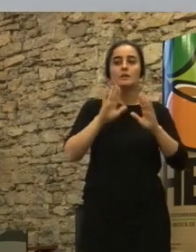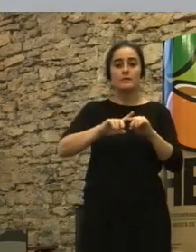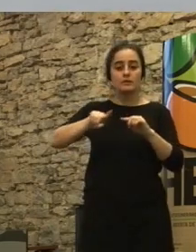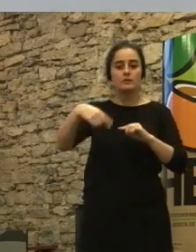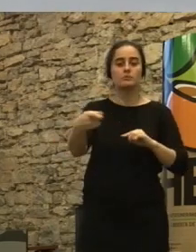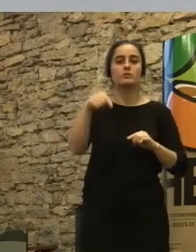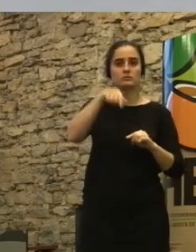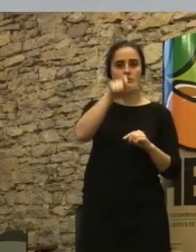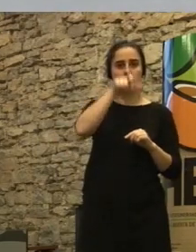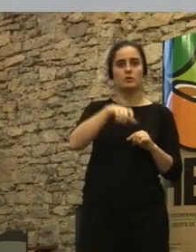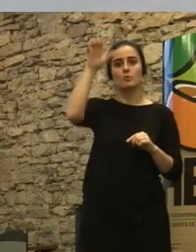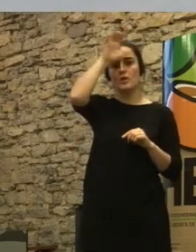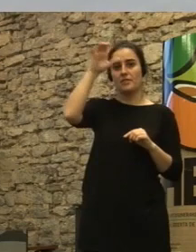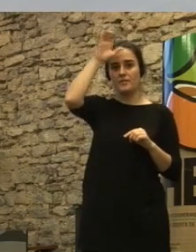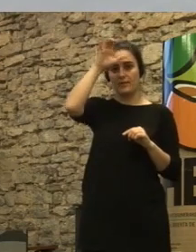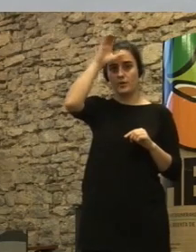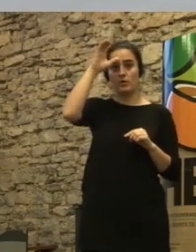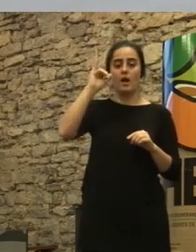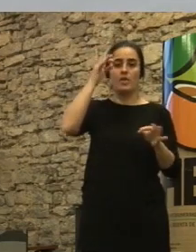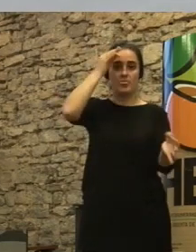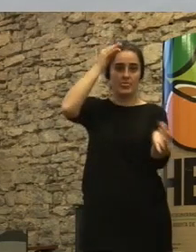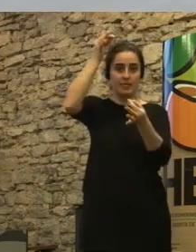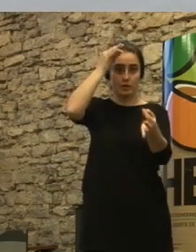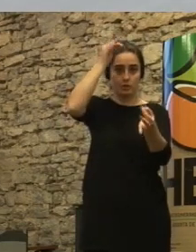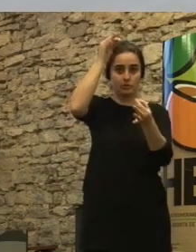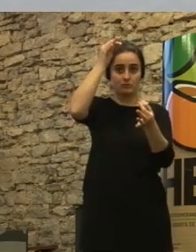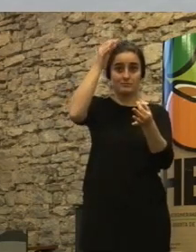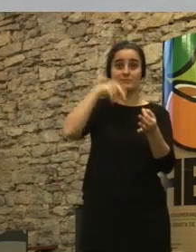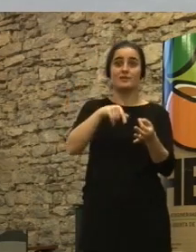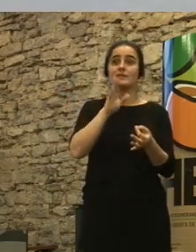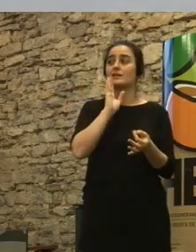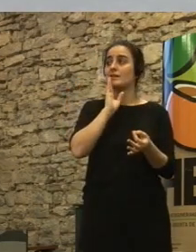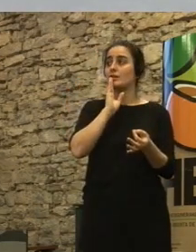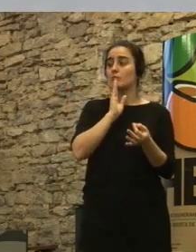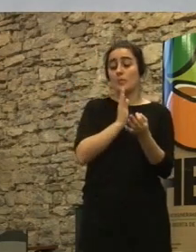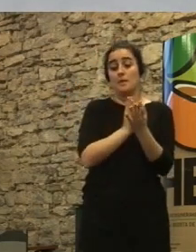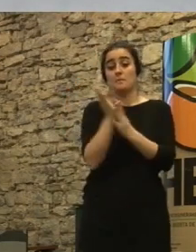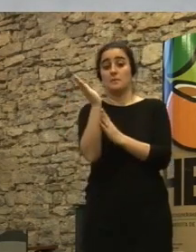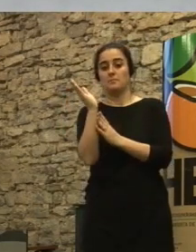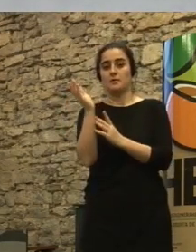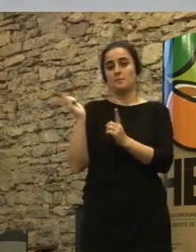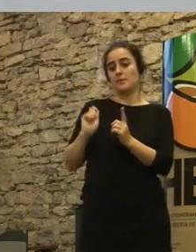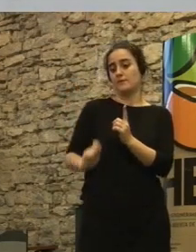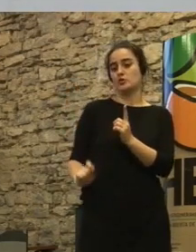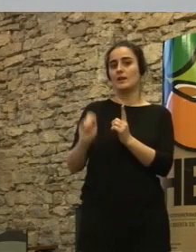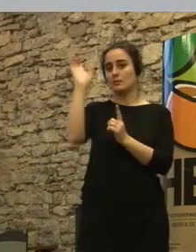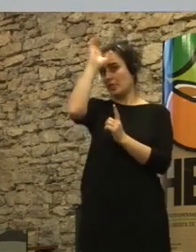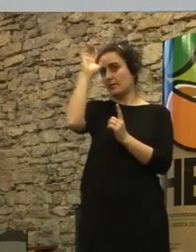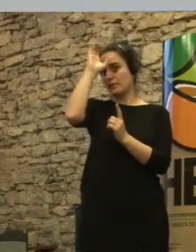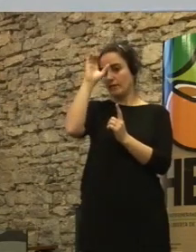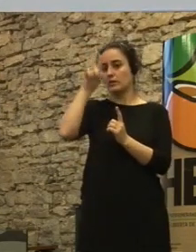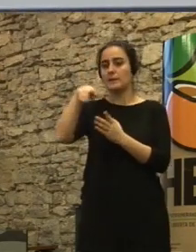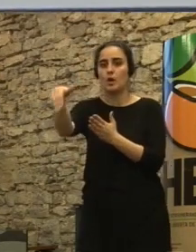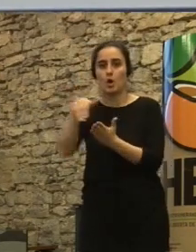un científico de datos. Y por tanto, a través de este otro lado profesional académico, cobra